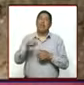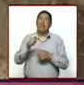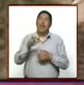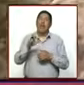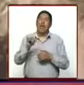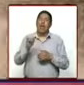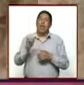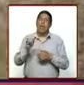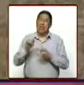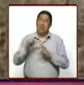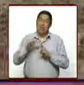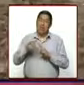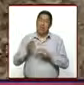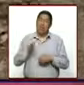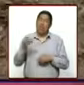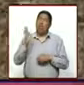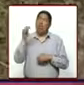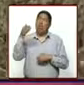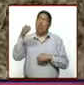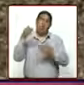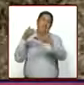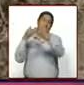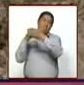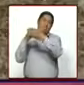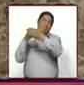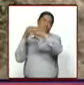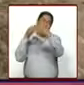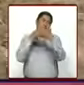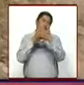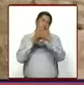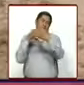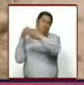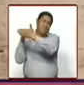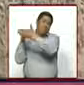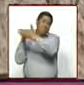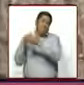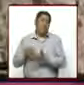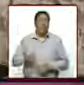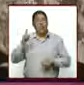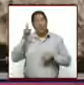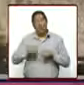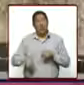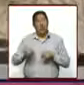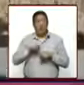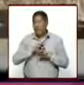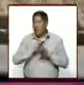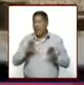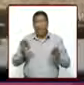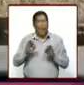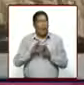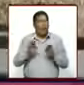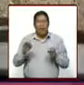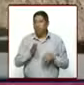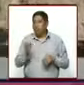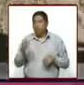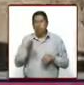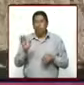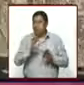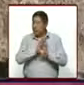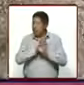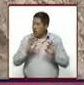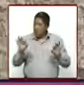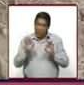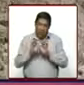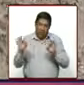los caminos alternos en los cerros. Los puntos de bloqueo se masifican y ahora no se puede transitar ni por los desvíos en